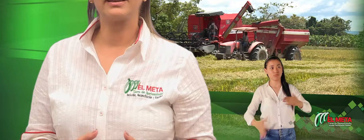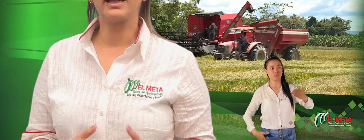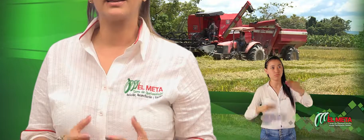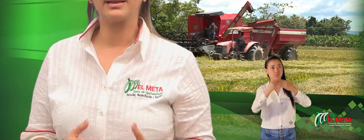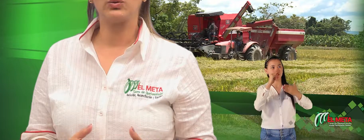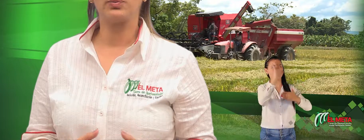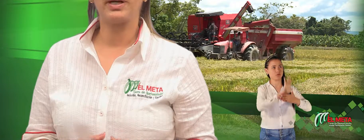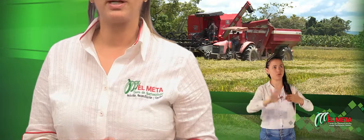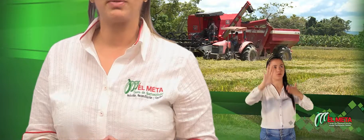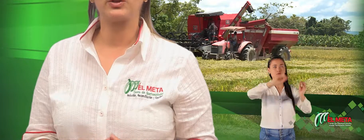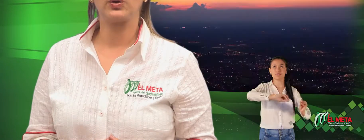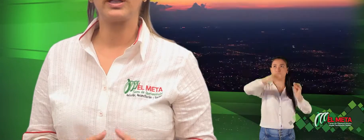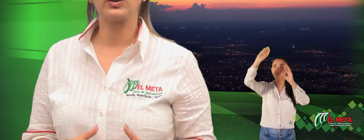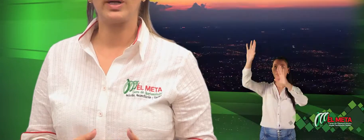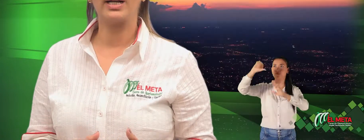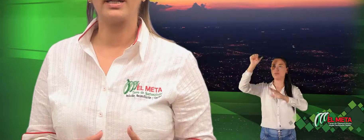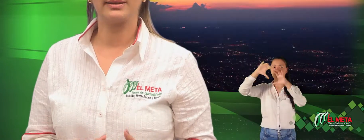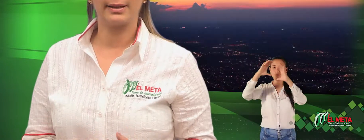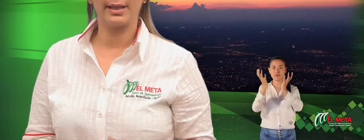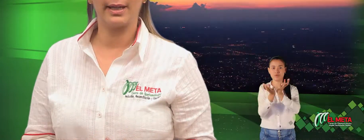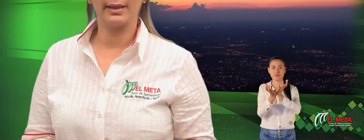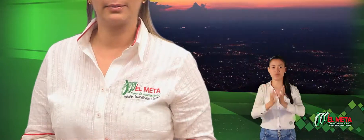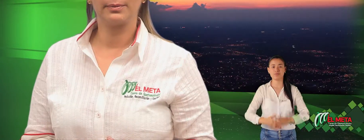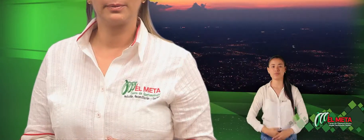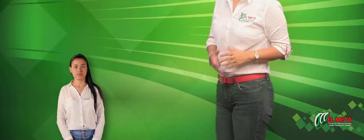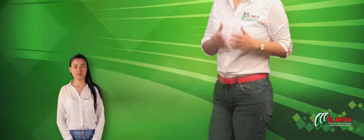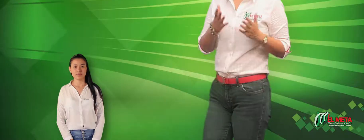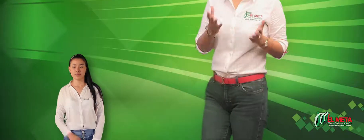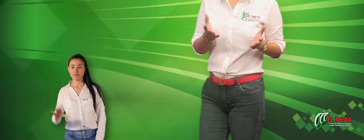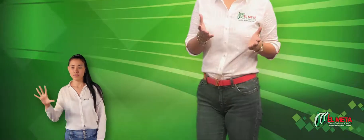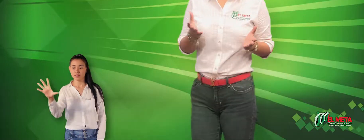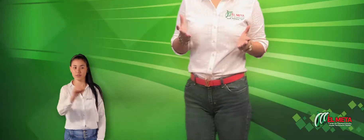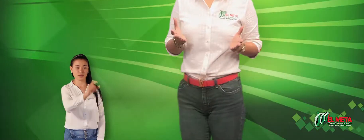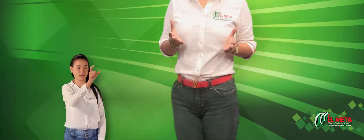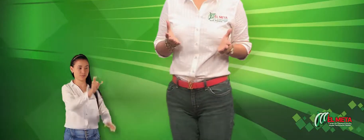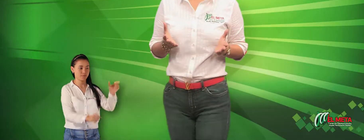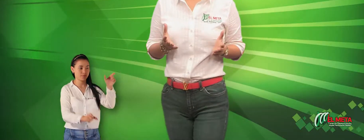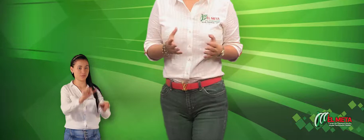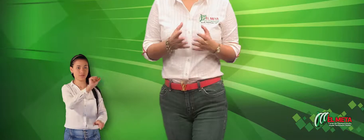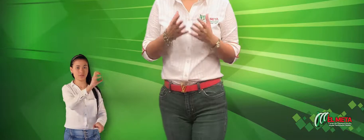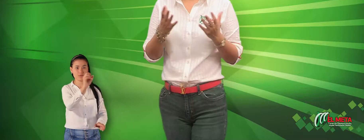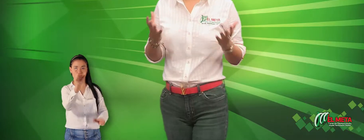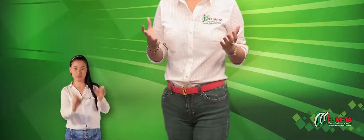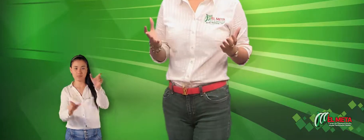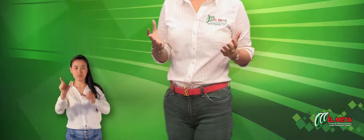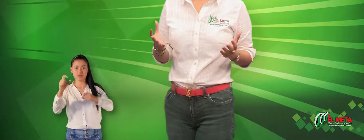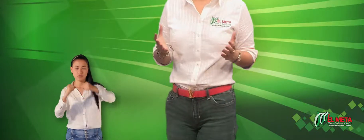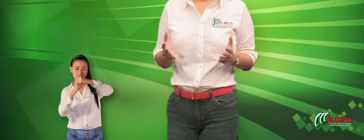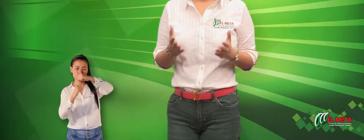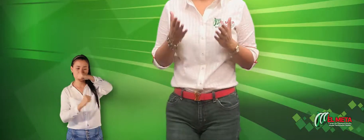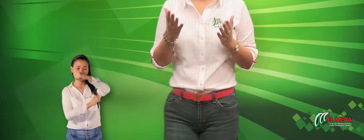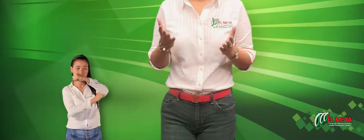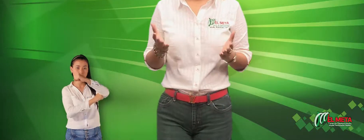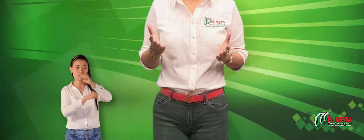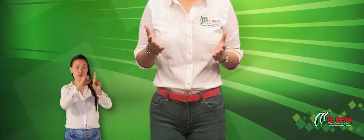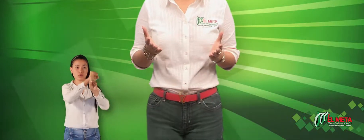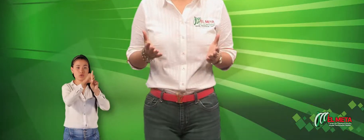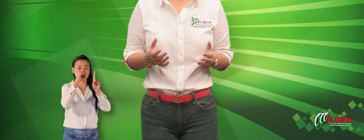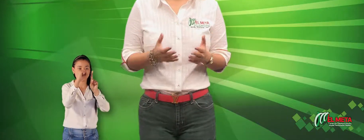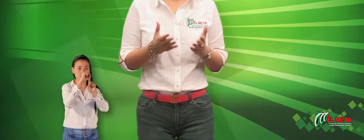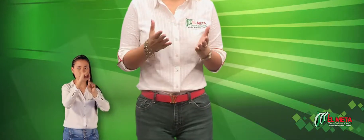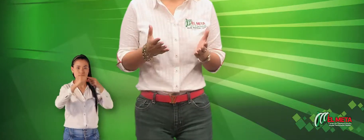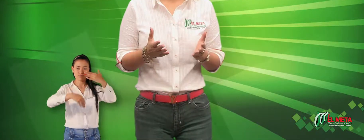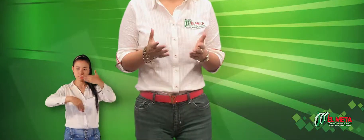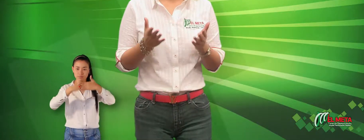decir, atractivo para la inversión nacional y extranjera. Todas y todos ustedes son fundamentales en la